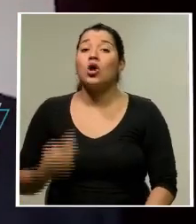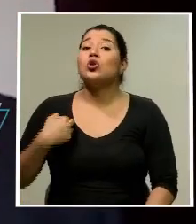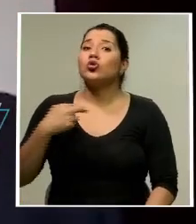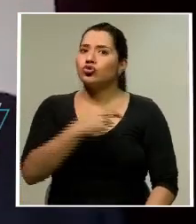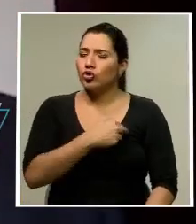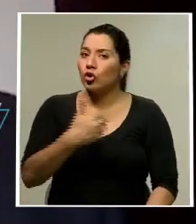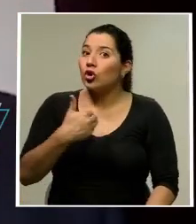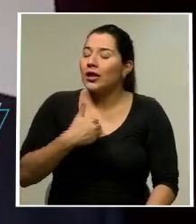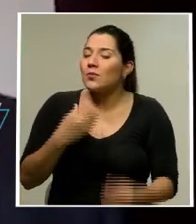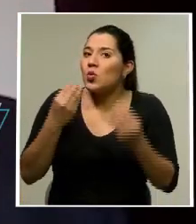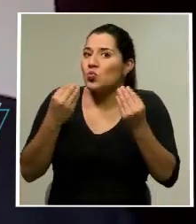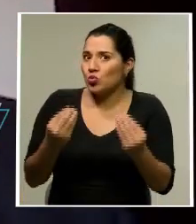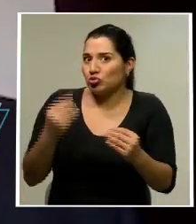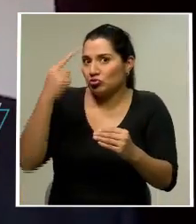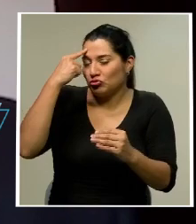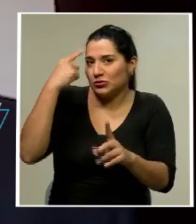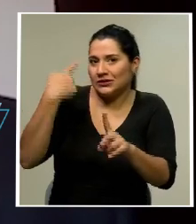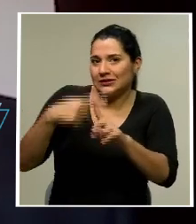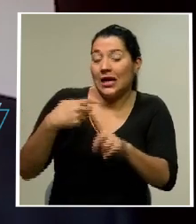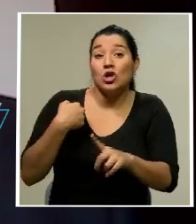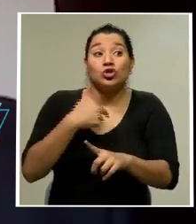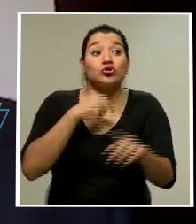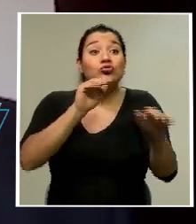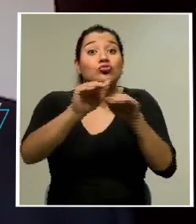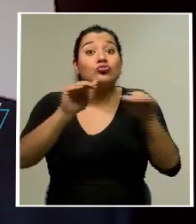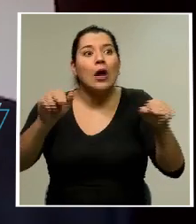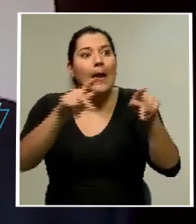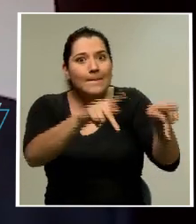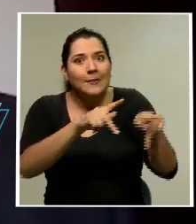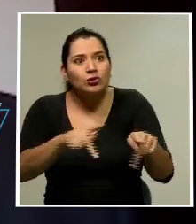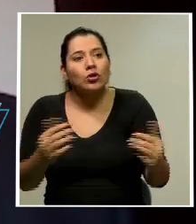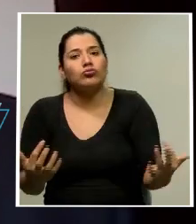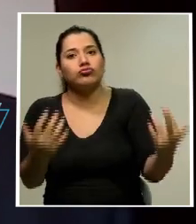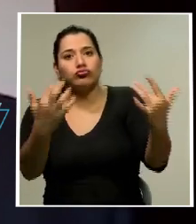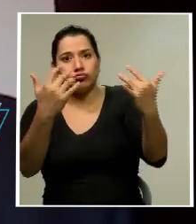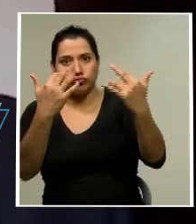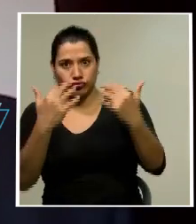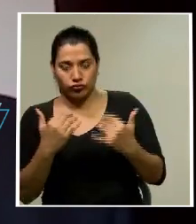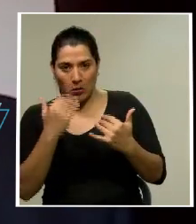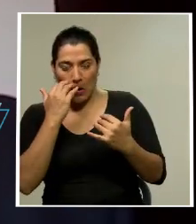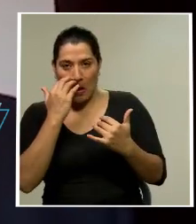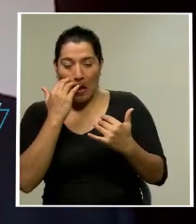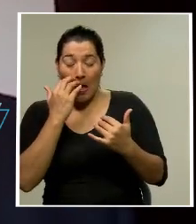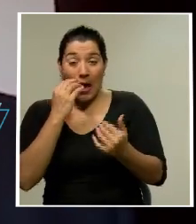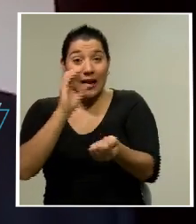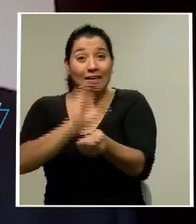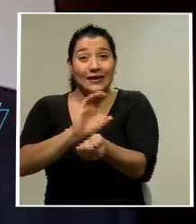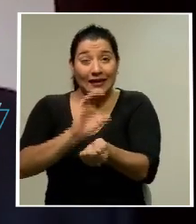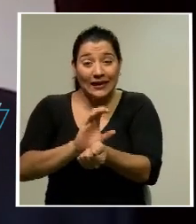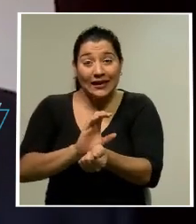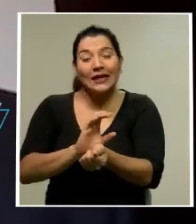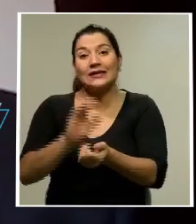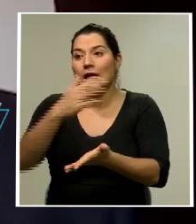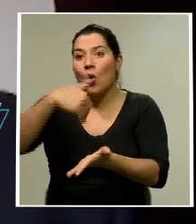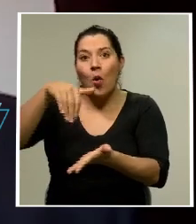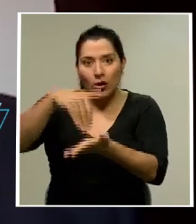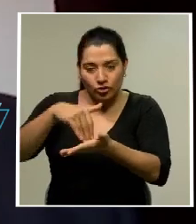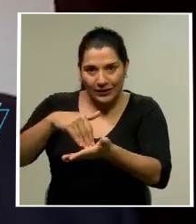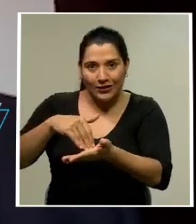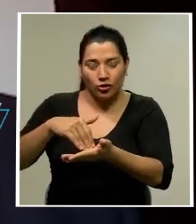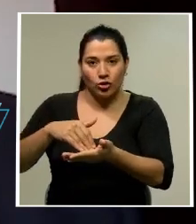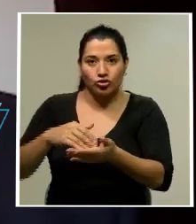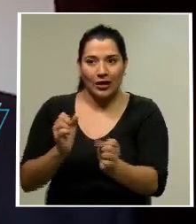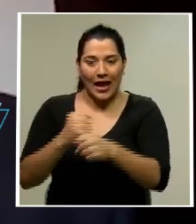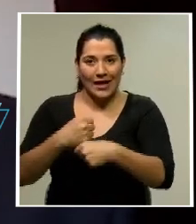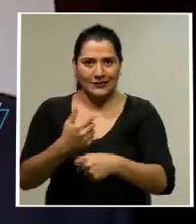tenemos gran optimismo y el llamado es a que la población asista a las áreas de salud y a los centros de vacunación que esas